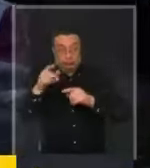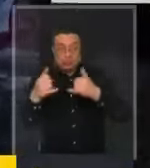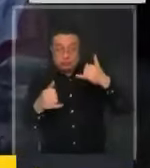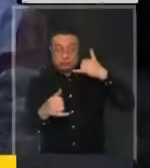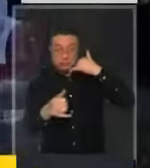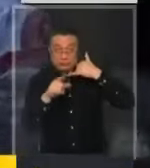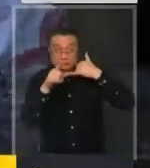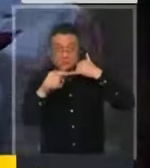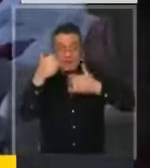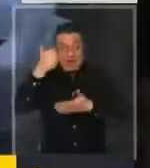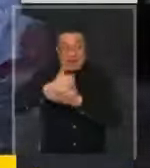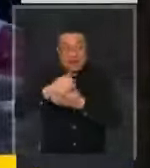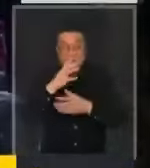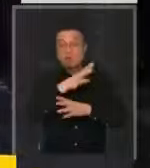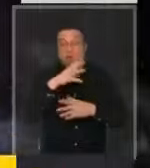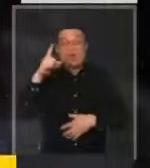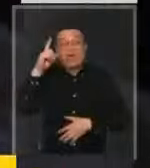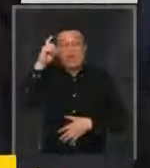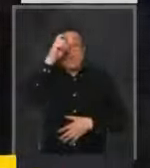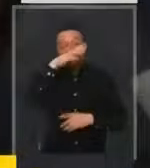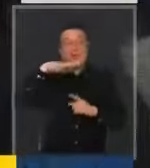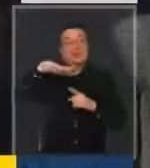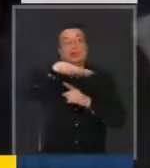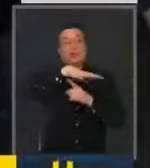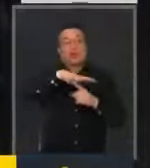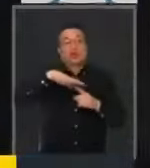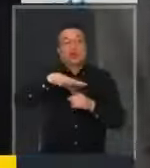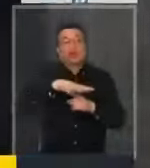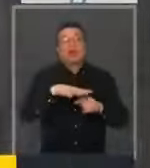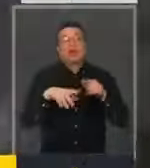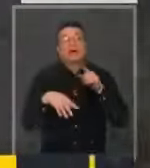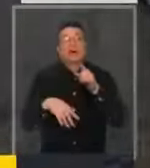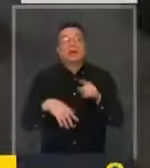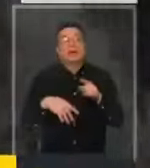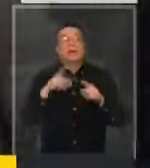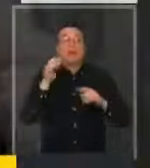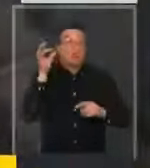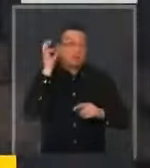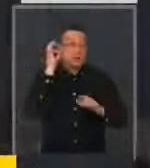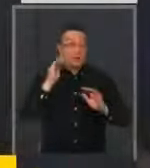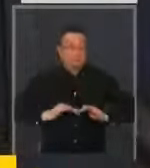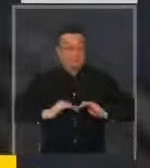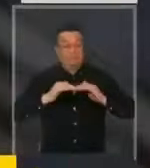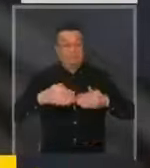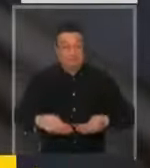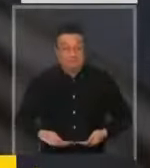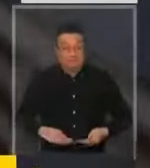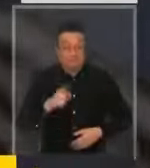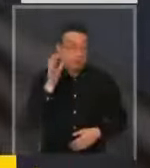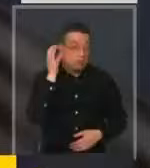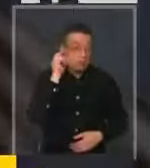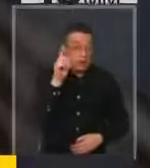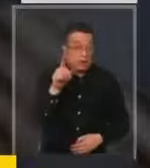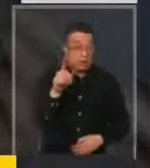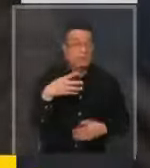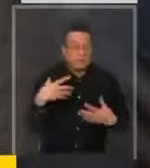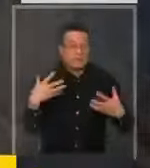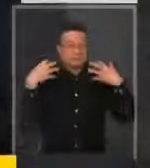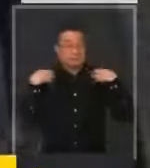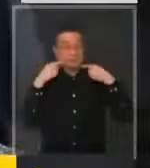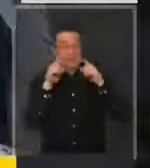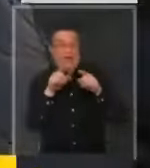que es muy difícil la situación. Y además, la embarazada en cuestión, y haciéndonos cargo además de lo puntual del